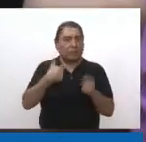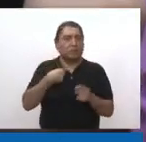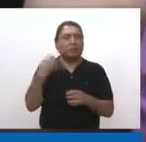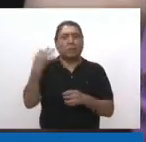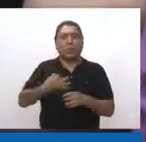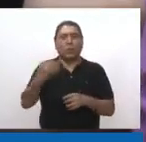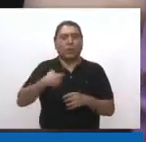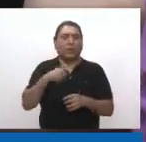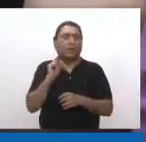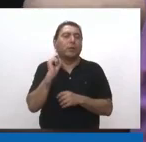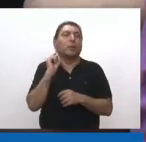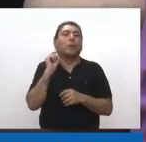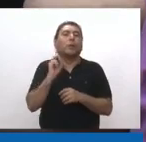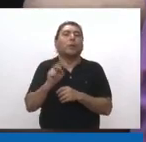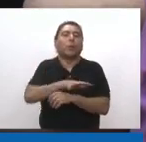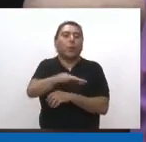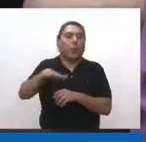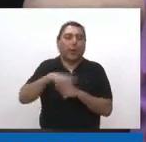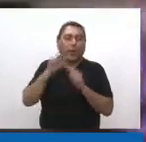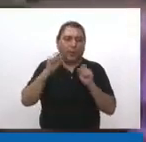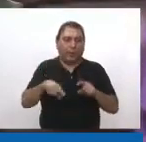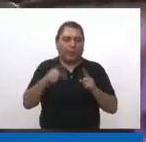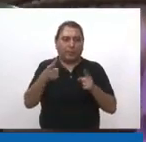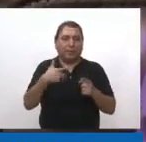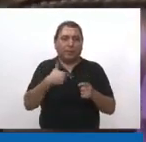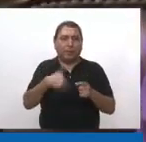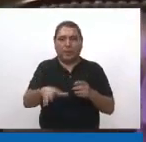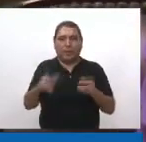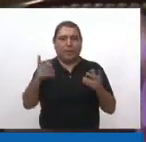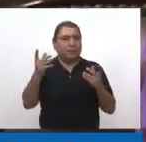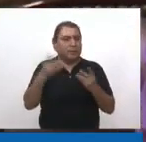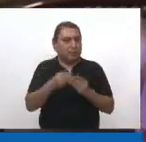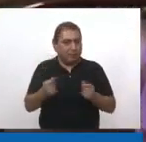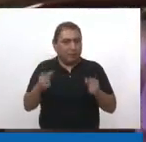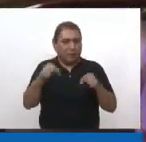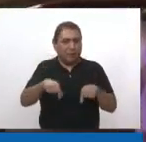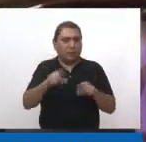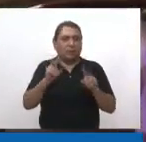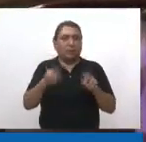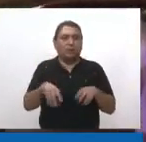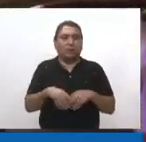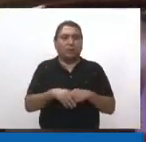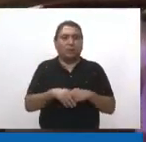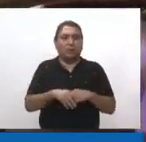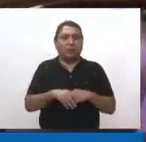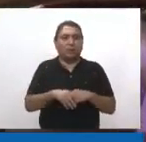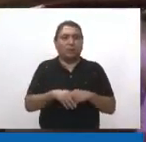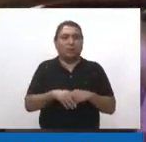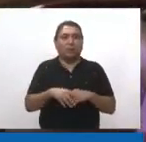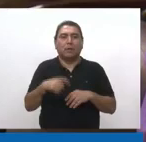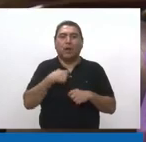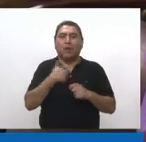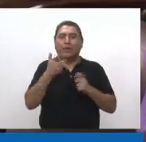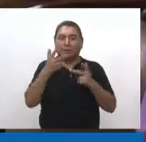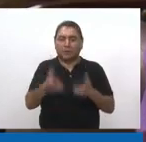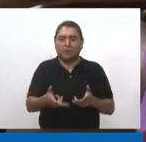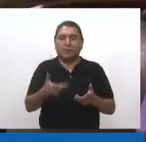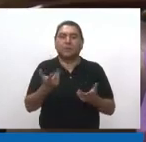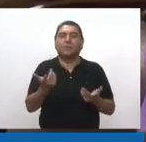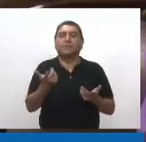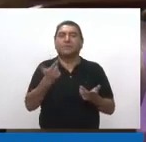jurídica. Y con esto voy a cerrar porque ya sí, me estoy excediendo mucho, pero lo que le quiero decir, senador